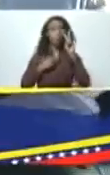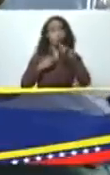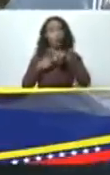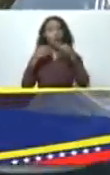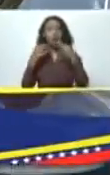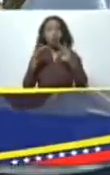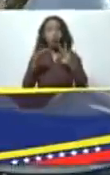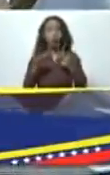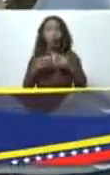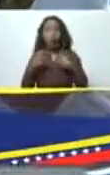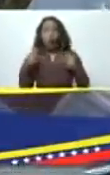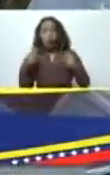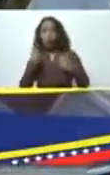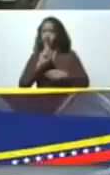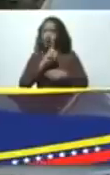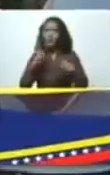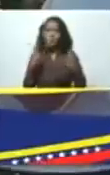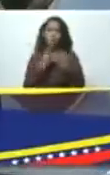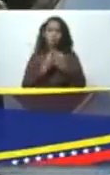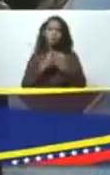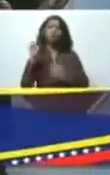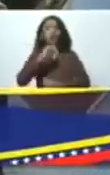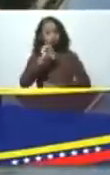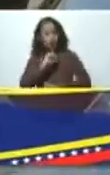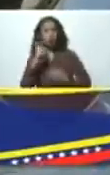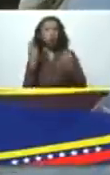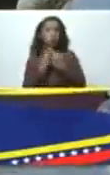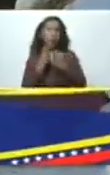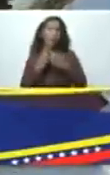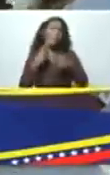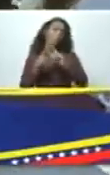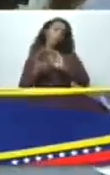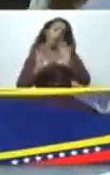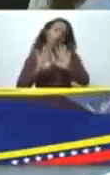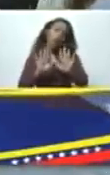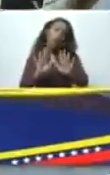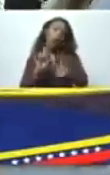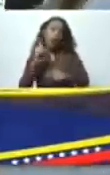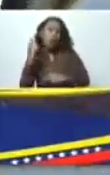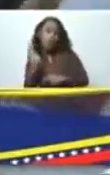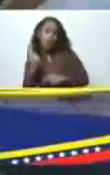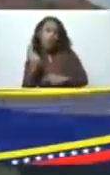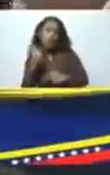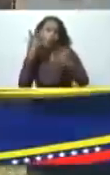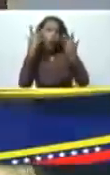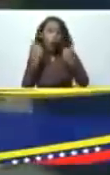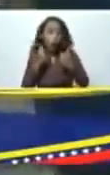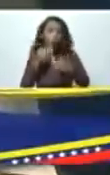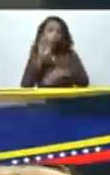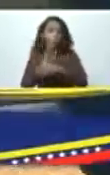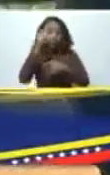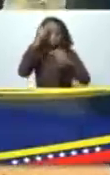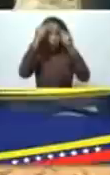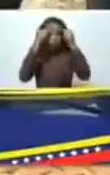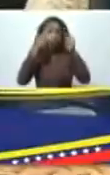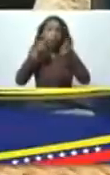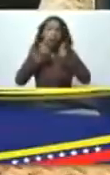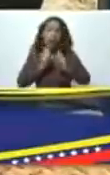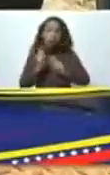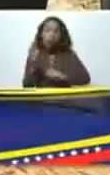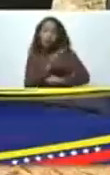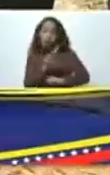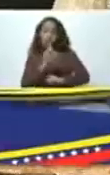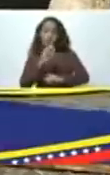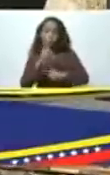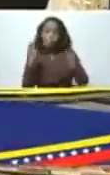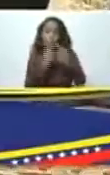natural. Y choca, ¿no pelean? Sí, pero... ¿Son peleonas? Ya va de parte de uno cuando tiene un animal con cachos, tratar de que entre ellas no